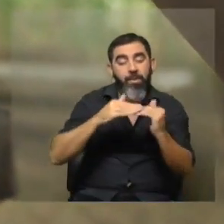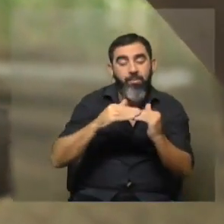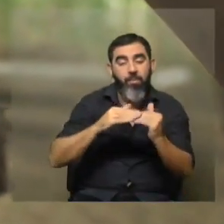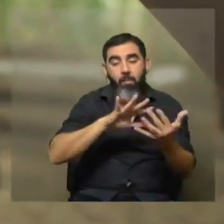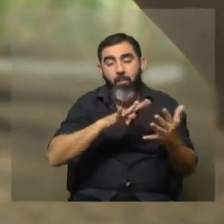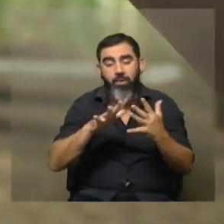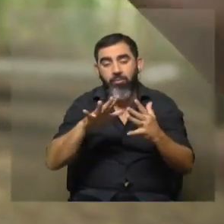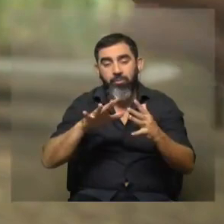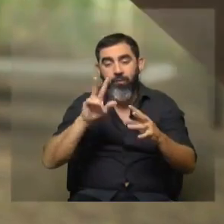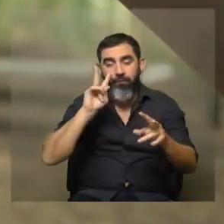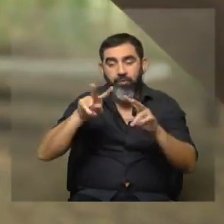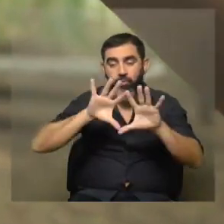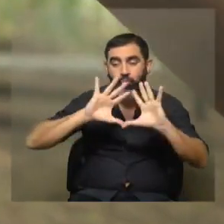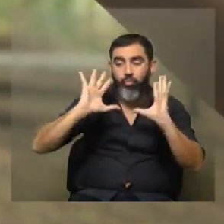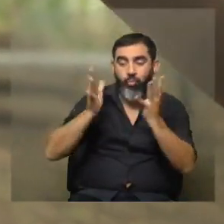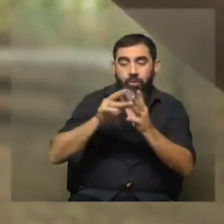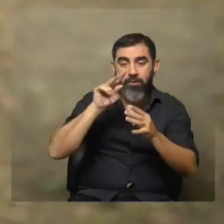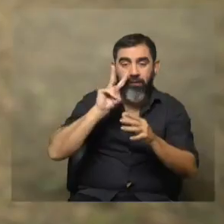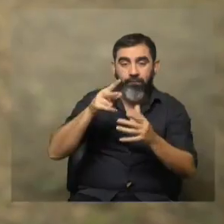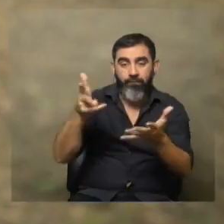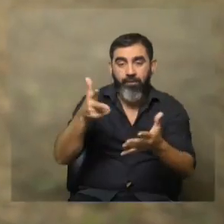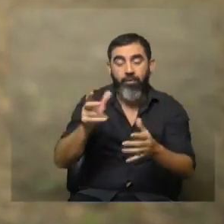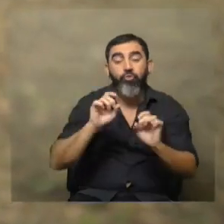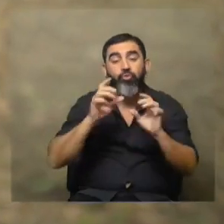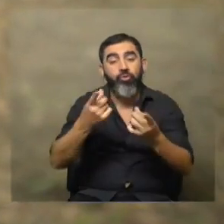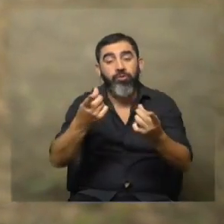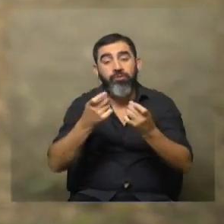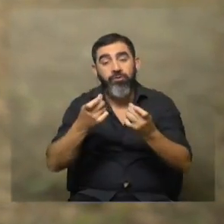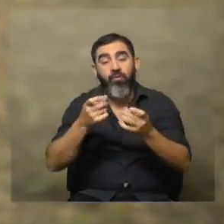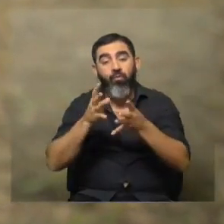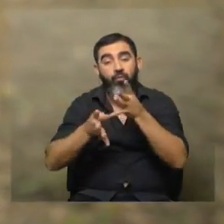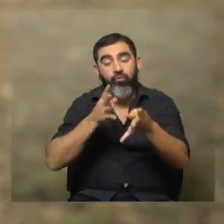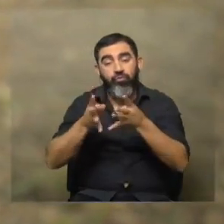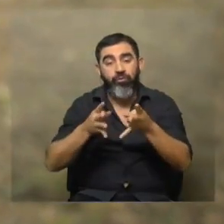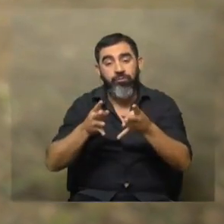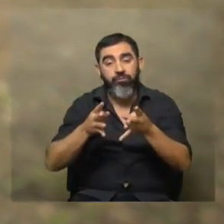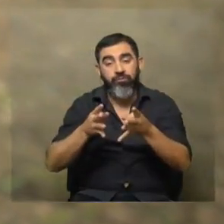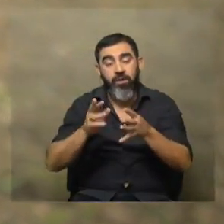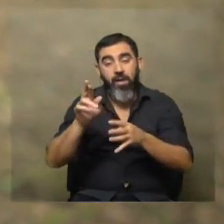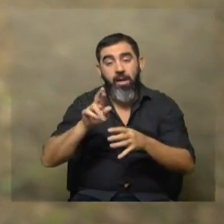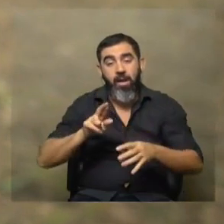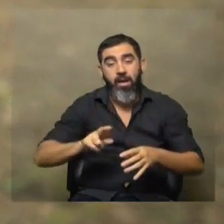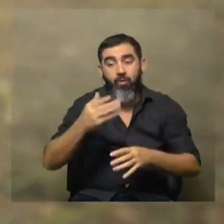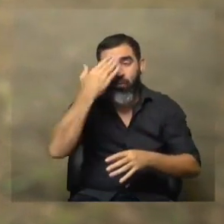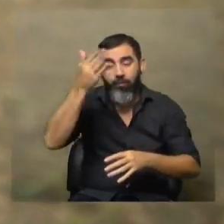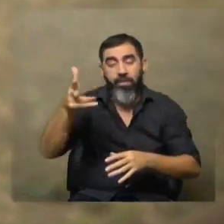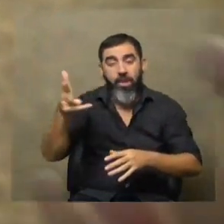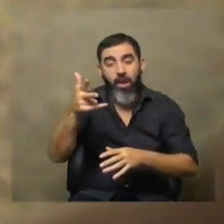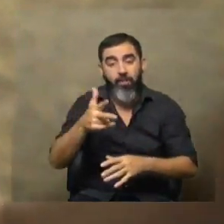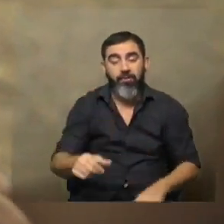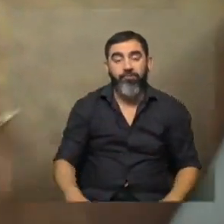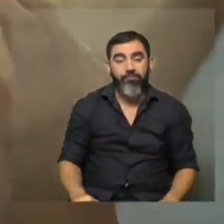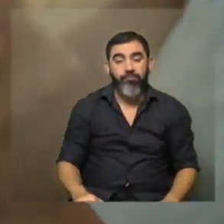o menos el campo visual del nido estuviera representado. Lo único que necesitamos para que esto funcionara bien es que el ratón esté adelante de la cámara, que